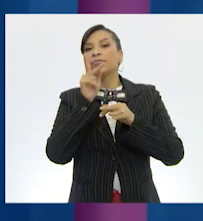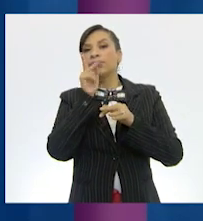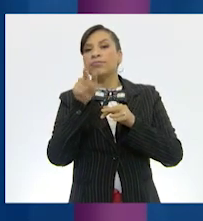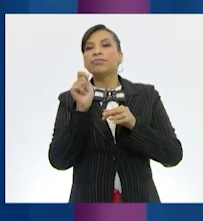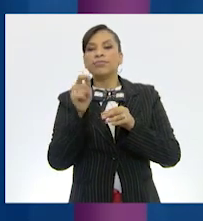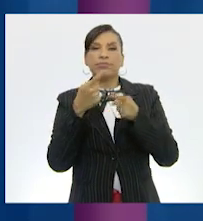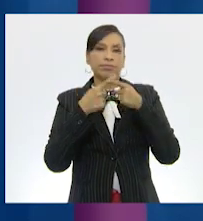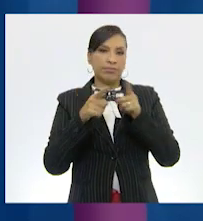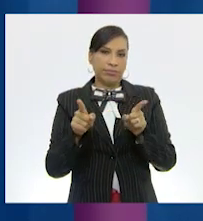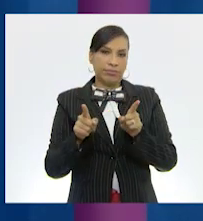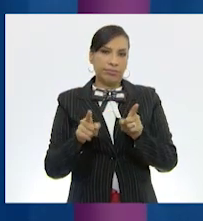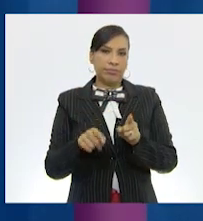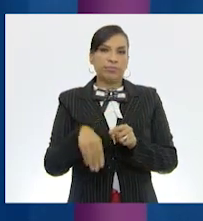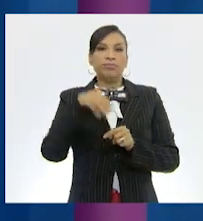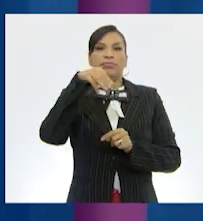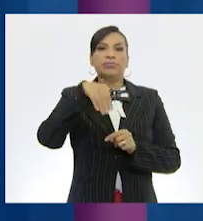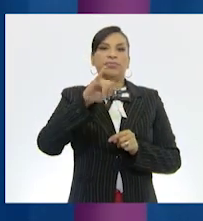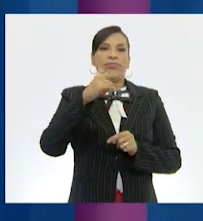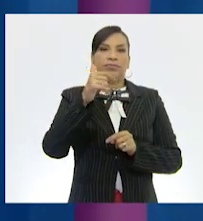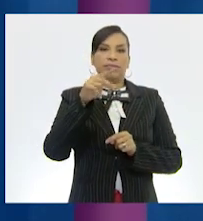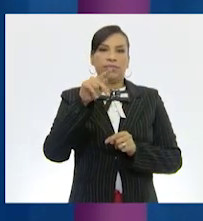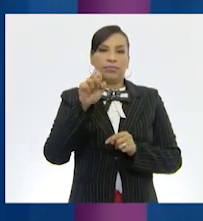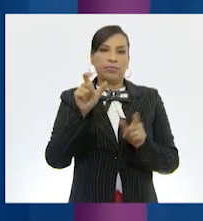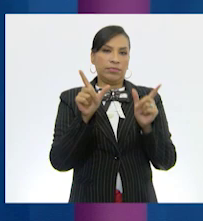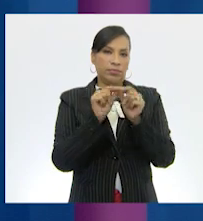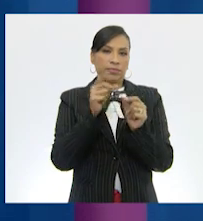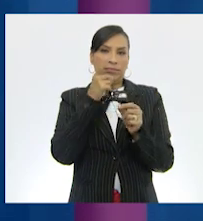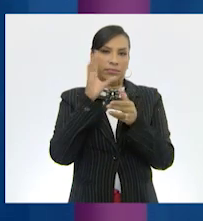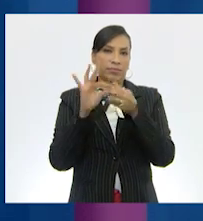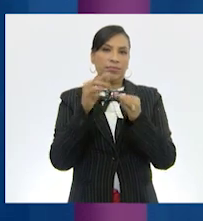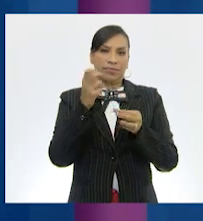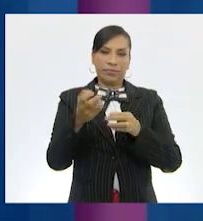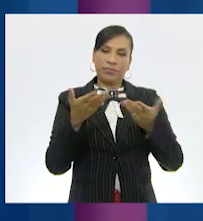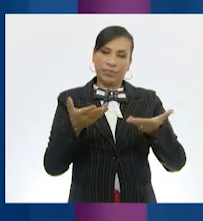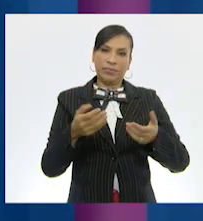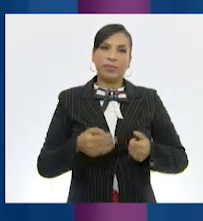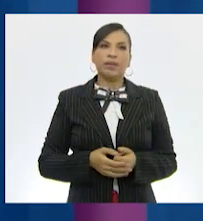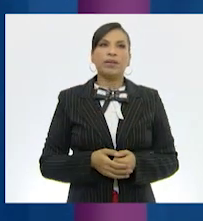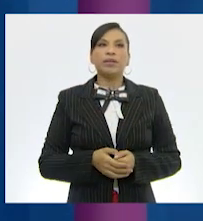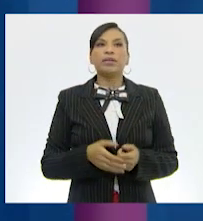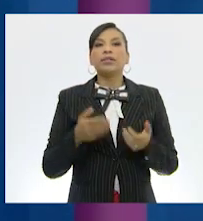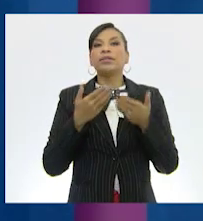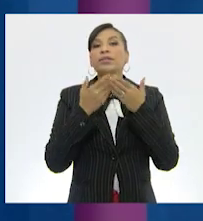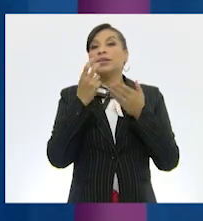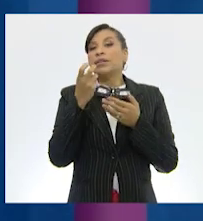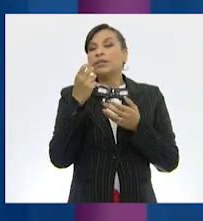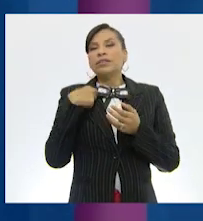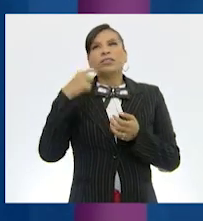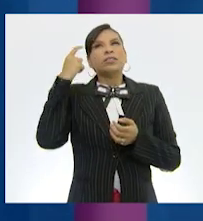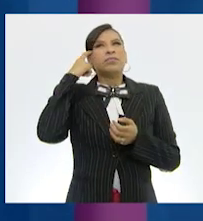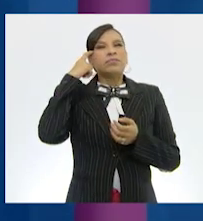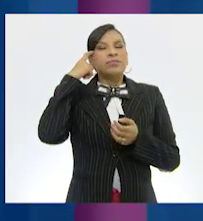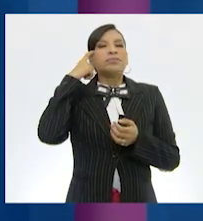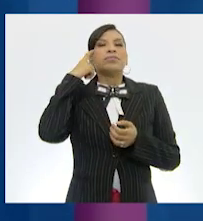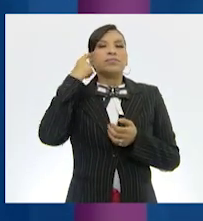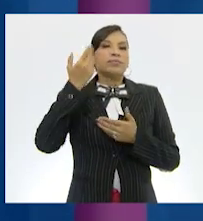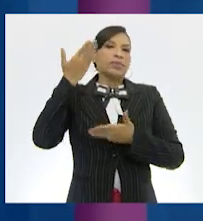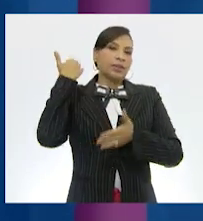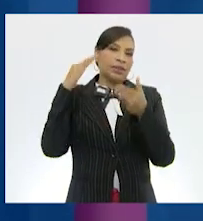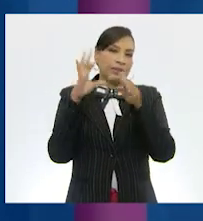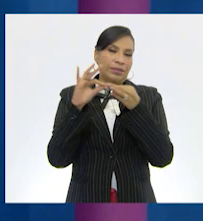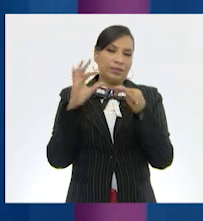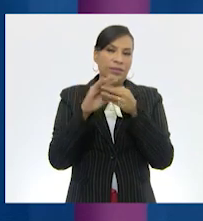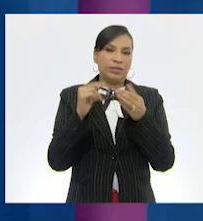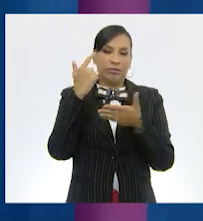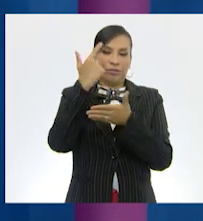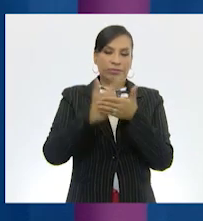completamente diferente a la de migrantes. Entonces solamente quería puntualizar eso. Y pues bueno, esto me hizo recordar la sesión donde hicimos